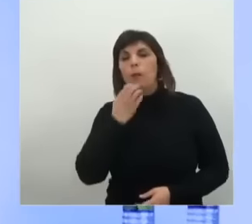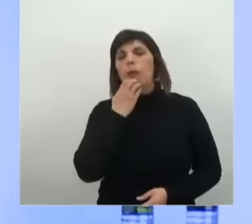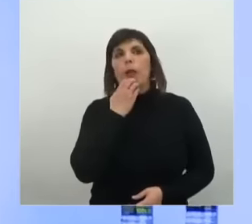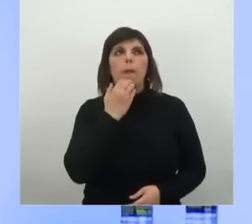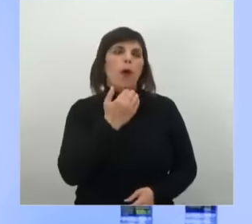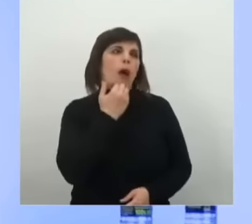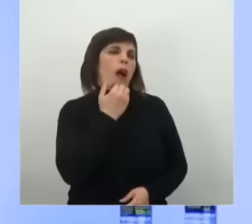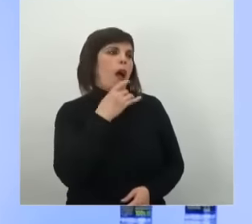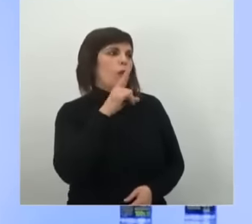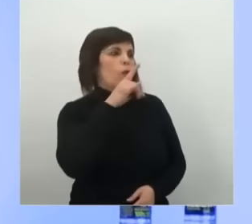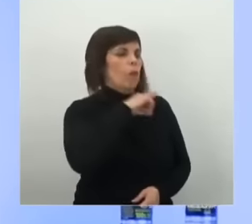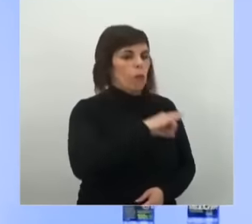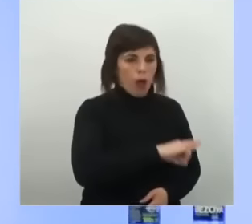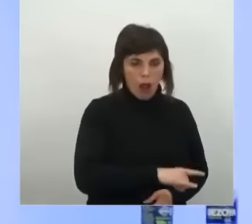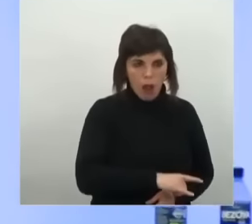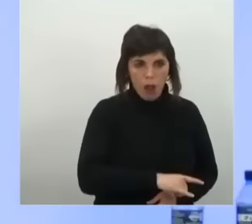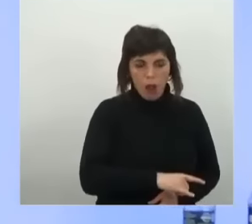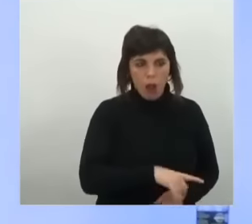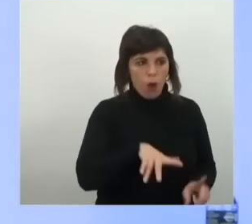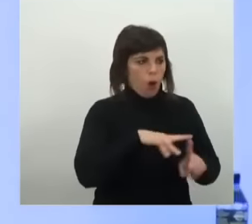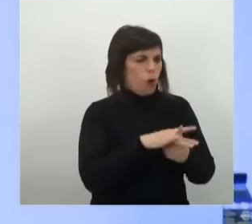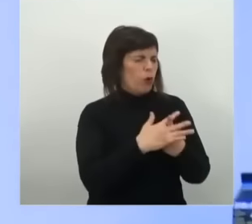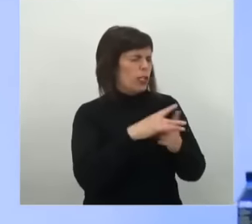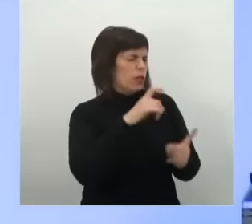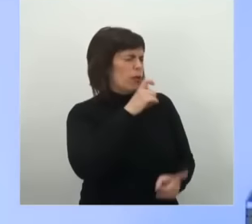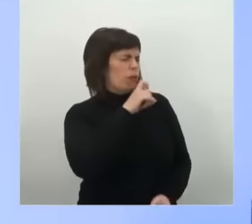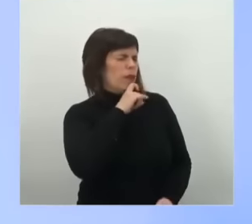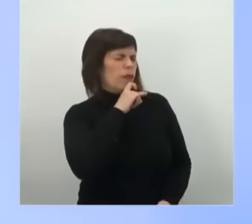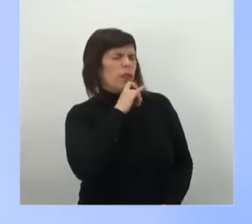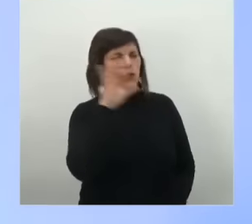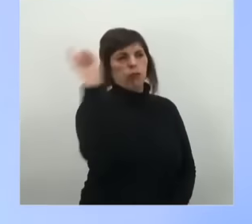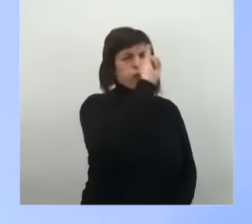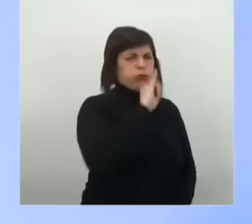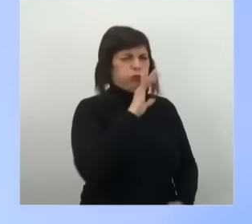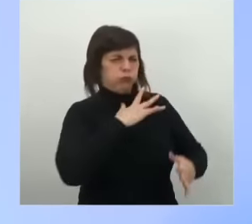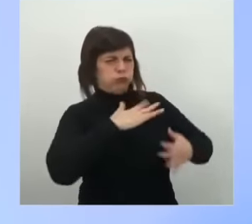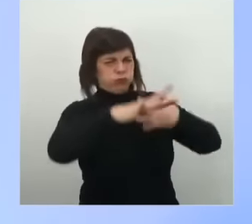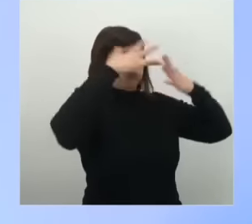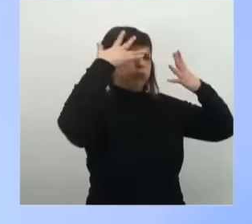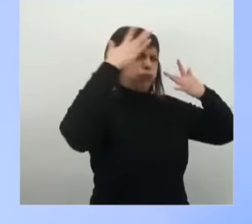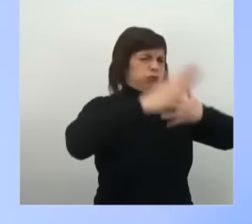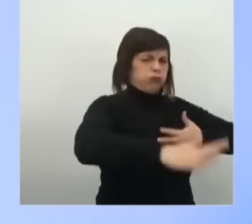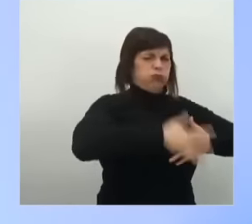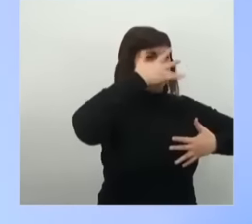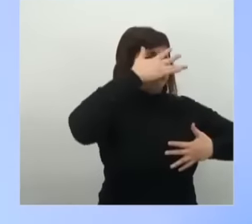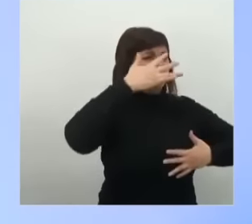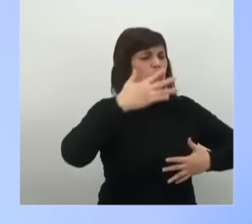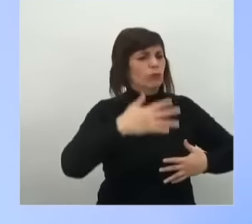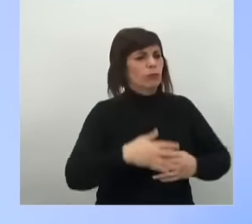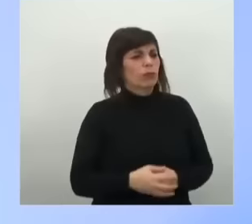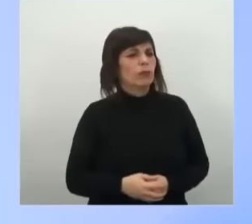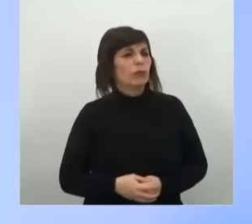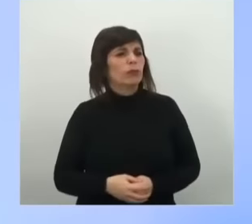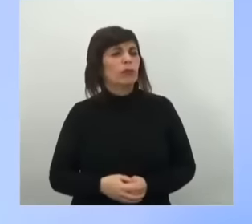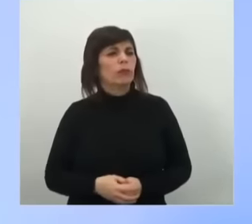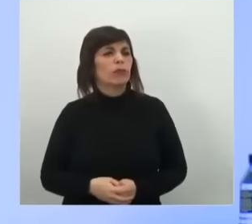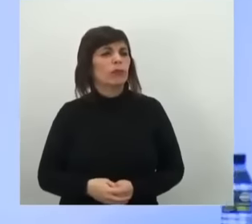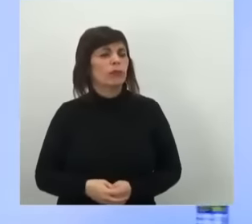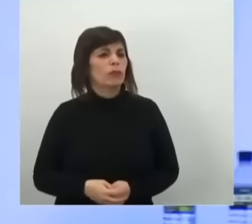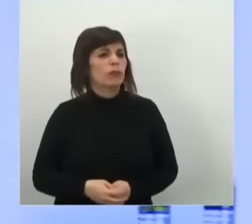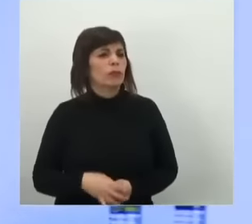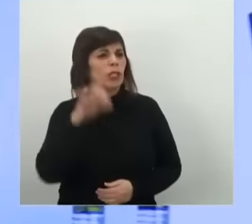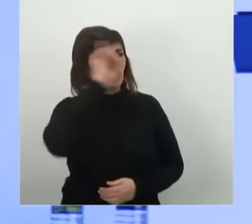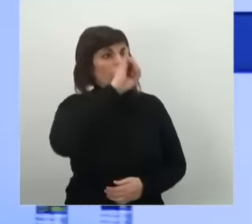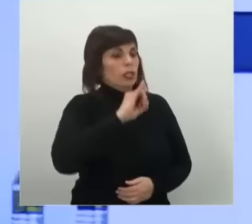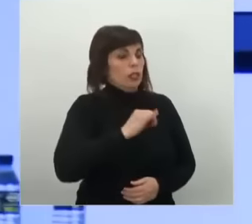que se levantó una tormenta en contra nuestra y no sabemos ni siquiera Por qué se nos sobrevino esa situación o sea por qué vino esta